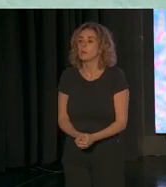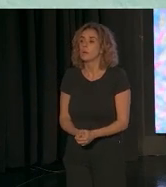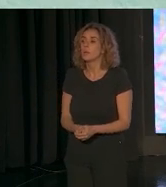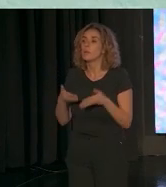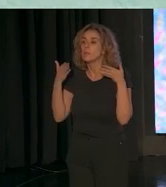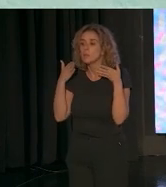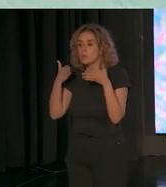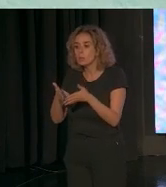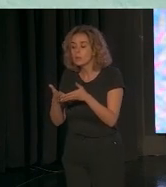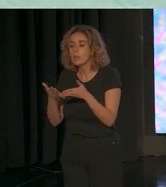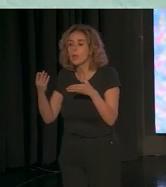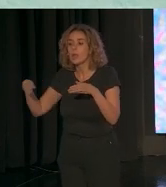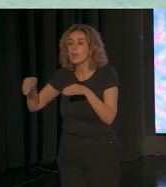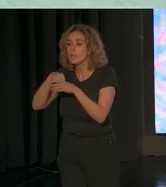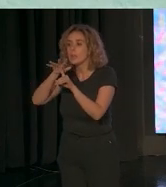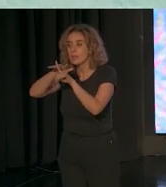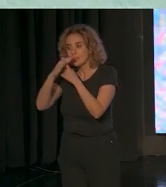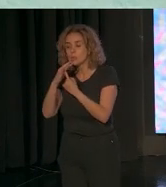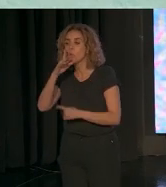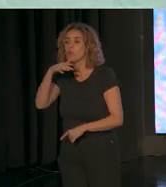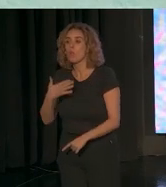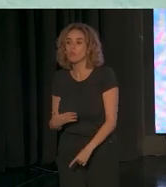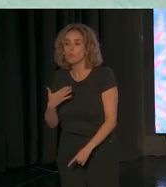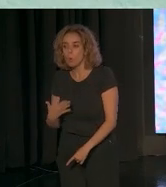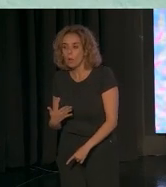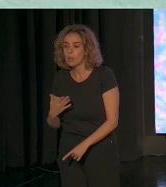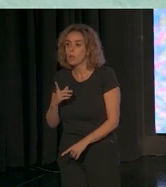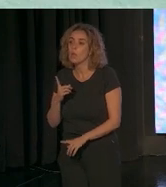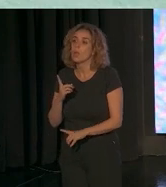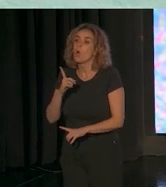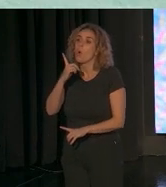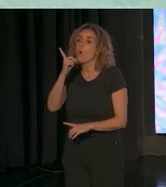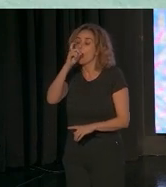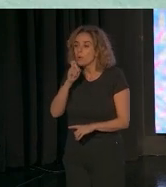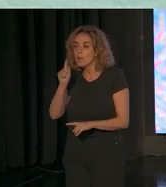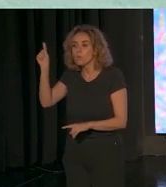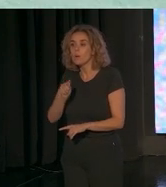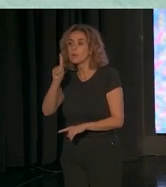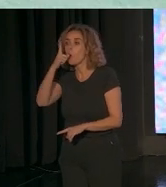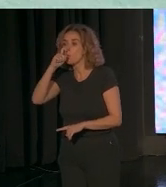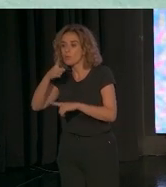cuanto a teleintervención, la situación actual, 1 año / año y medio después.